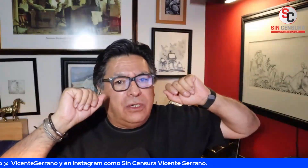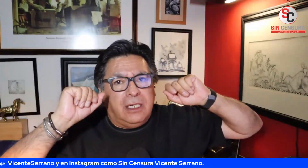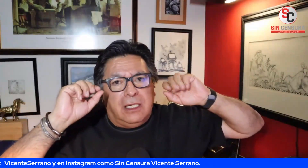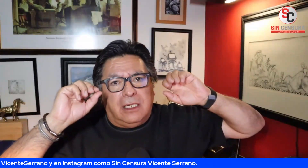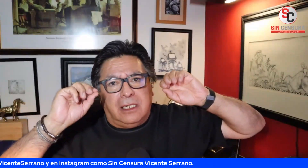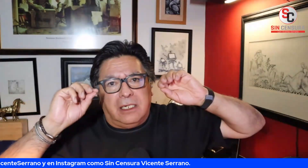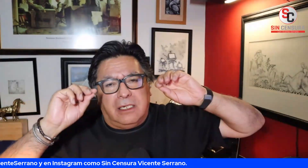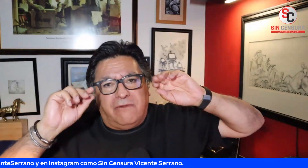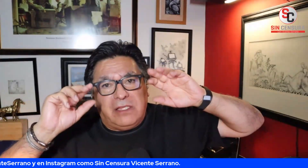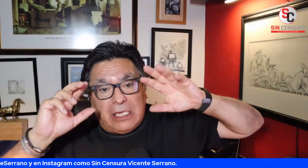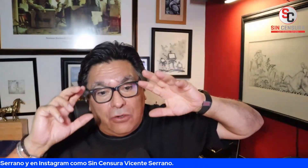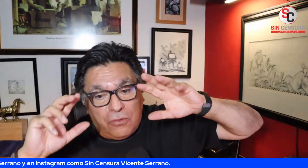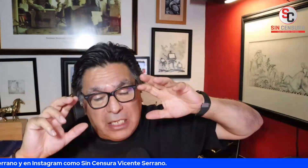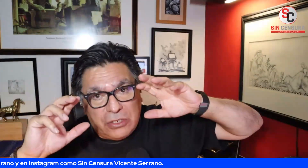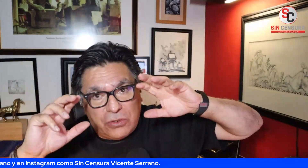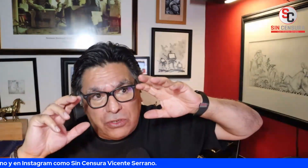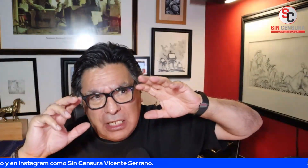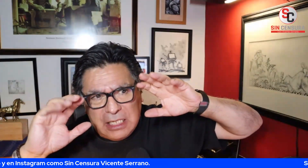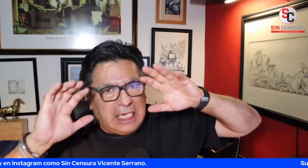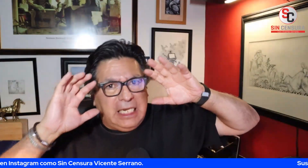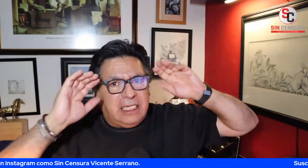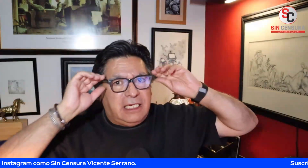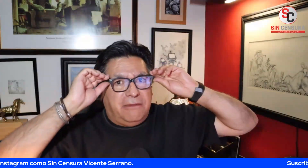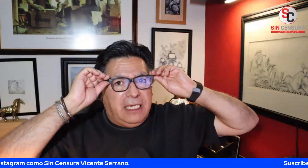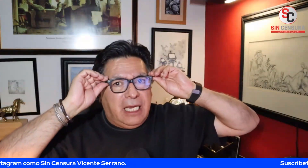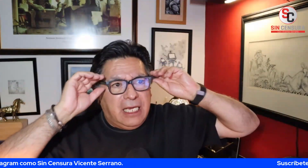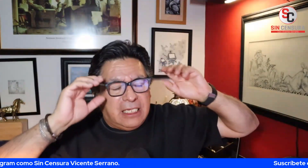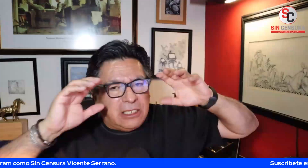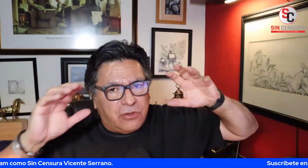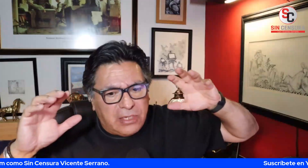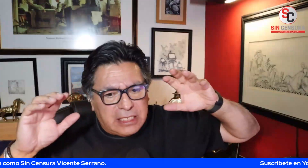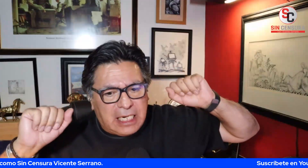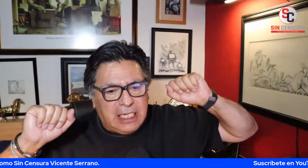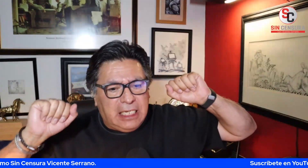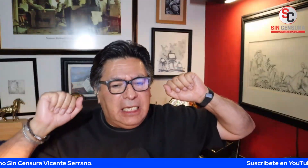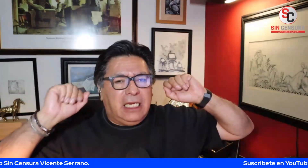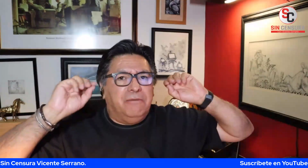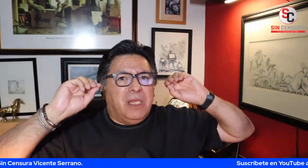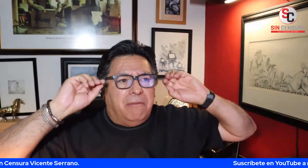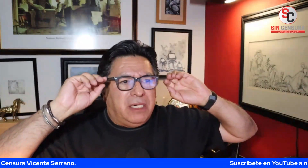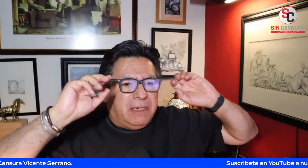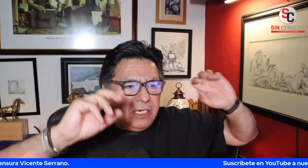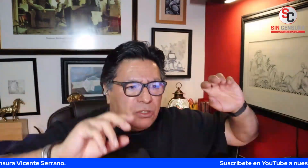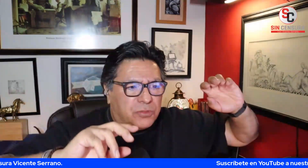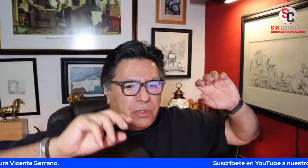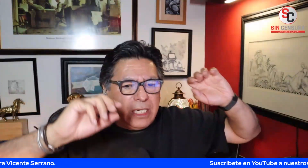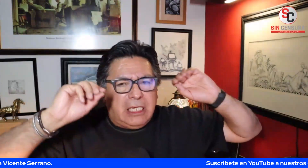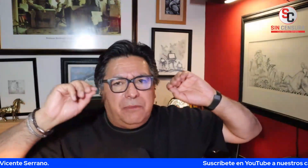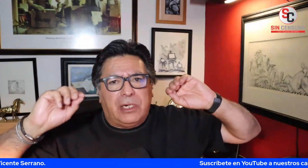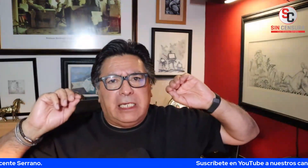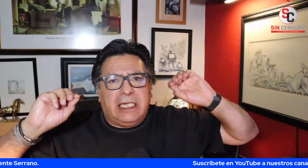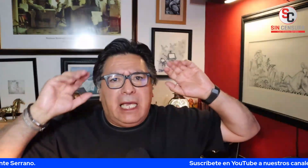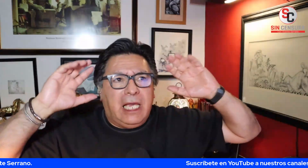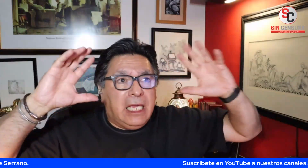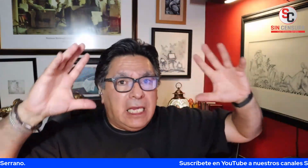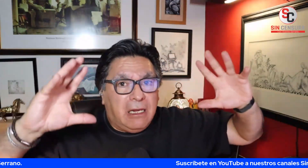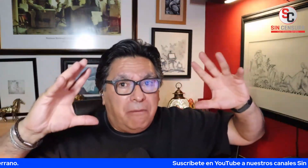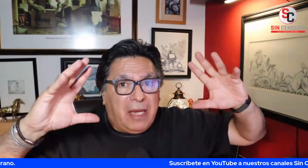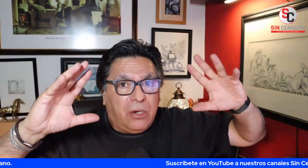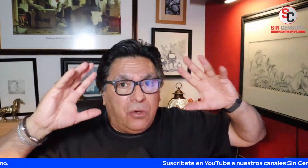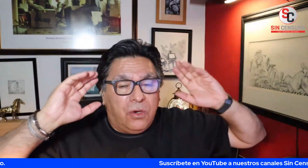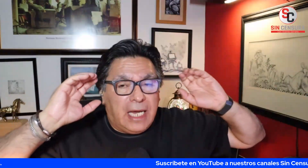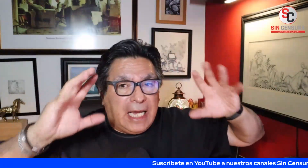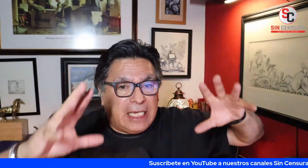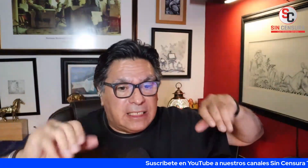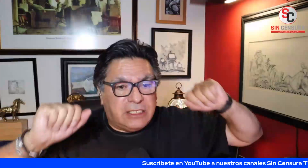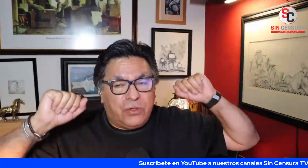con fideicomisos que nadie sabía de dónde salían, privilegios por aquí, por allá, el